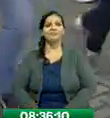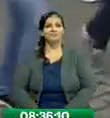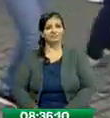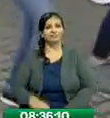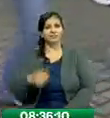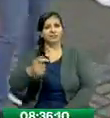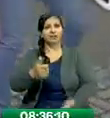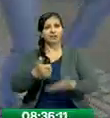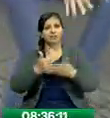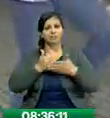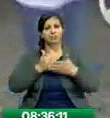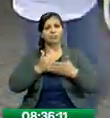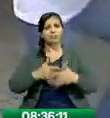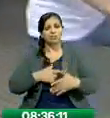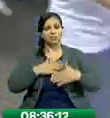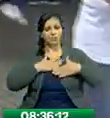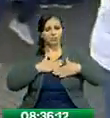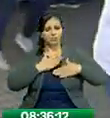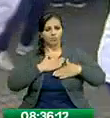el